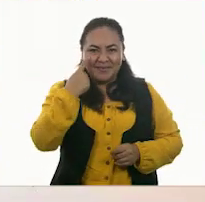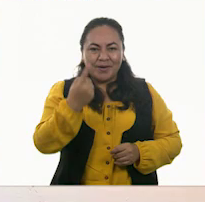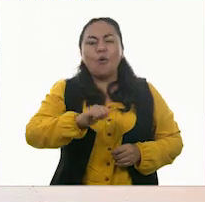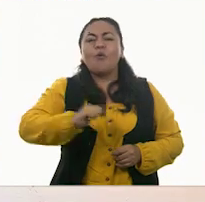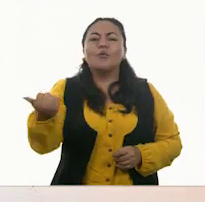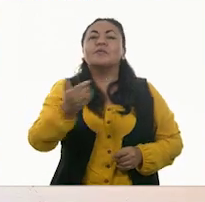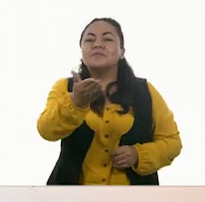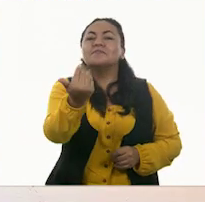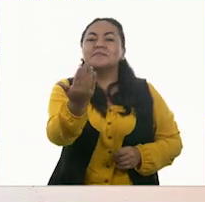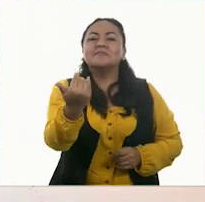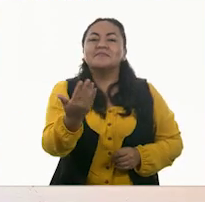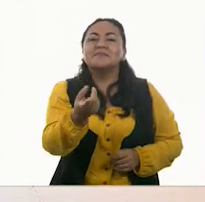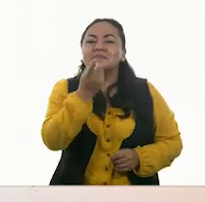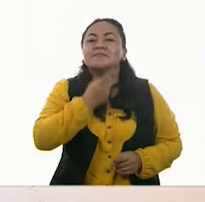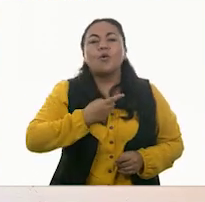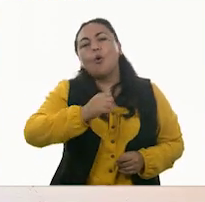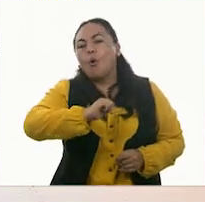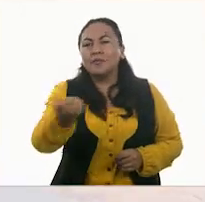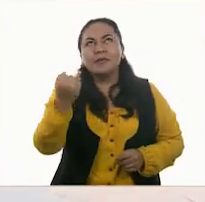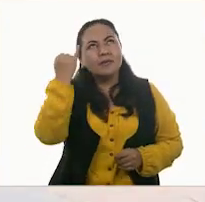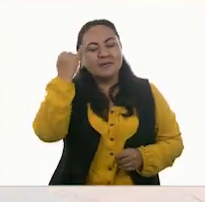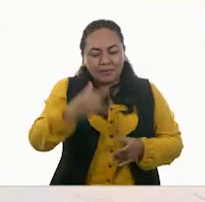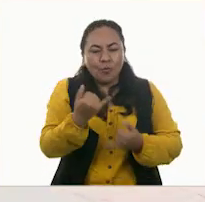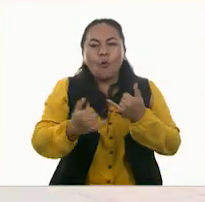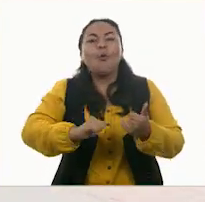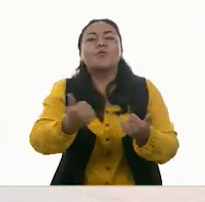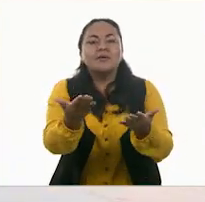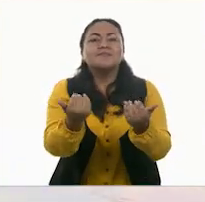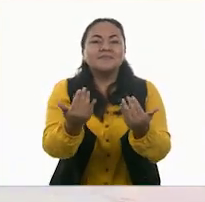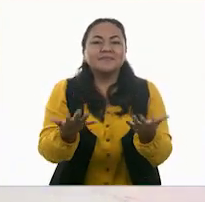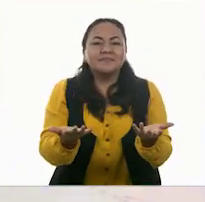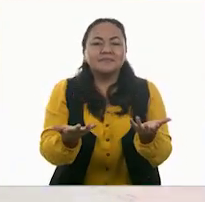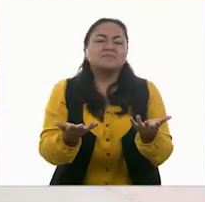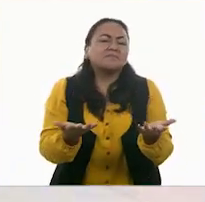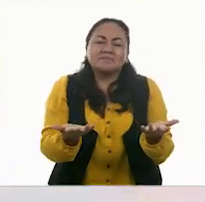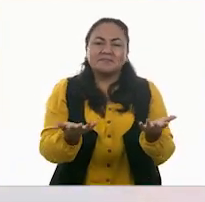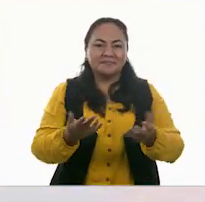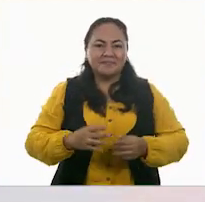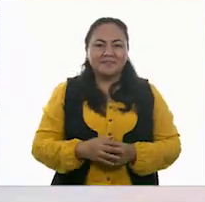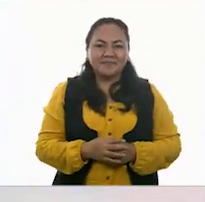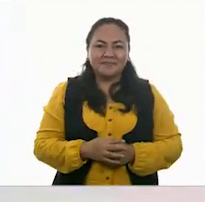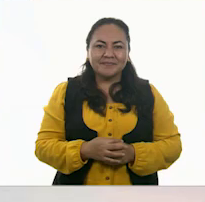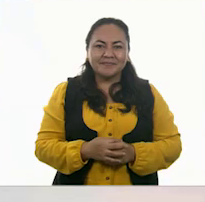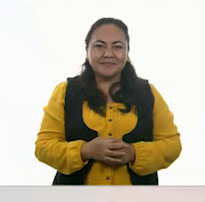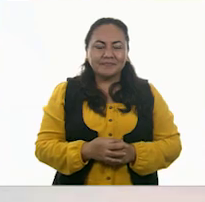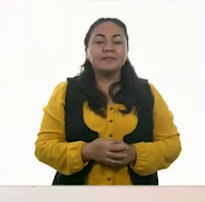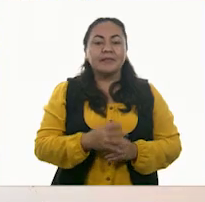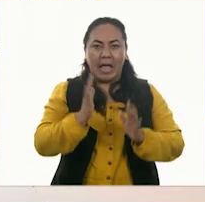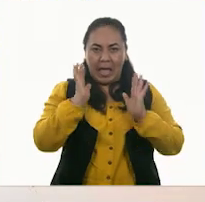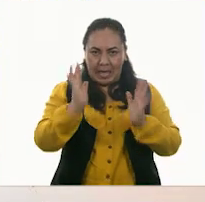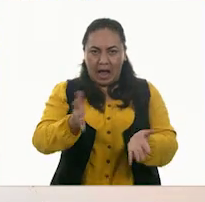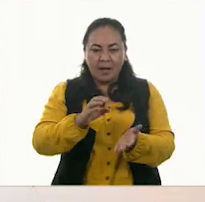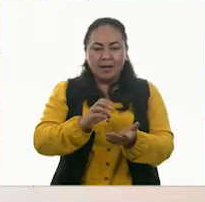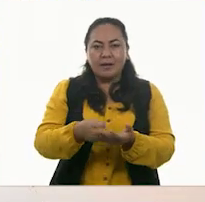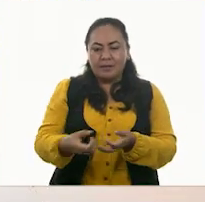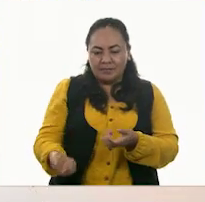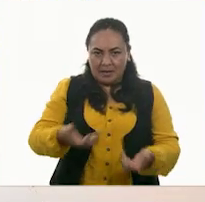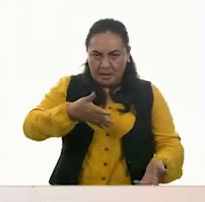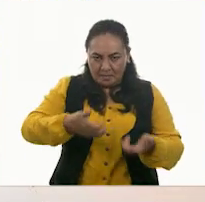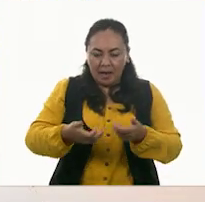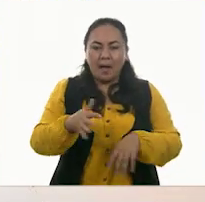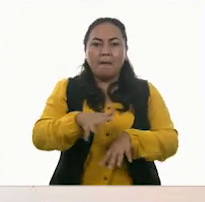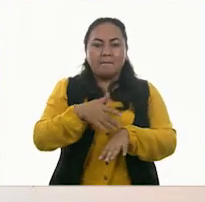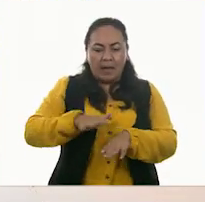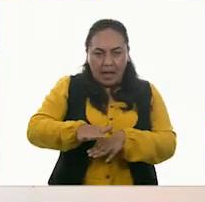manera? Otra forma de manipular. Ok, no pasa nada. Ok, ya lo rodamos. ¿Qué otra cosa podemos hacer con el